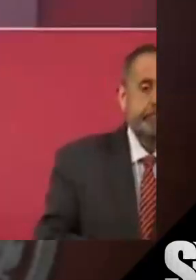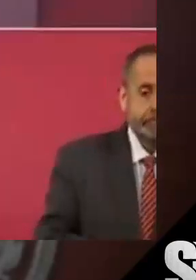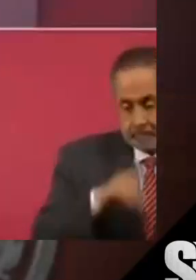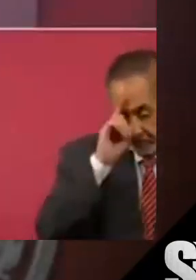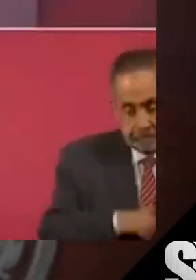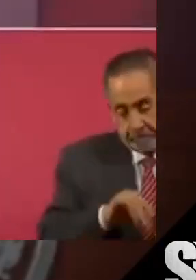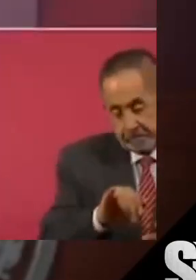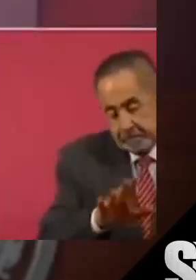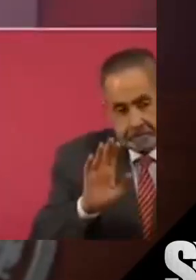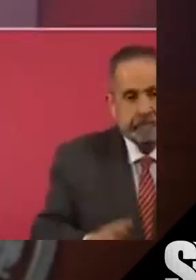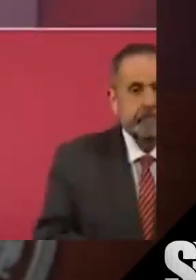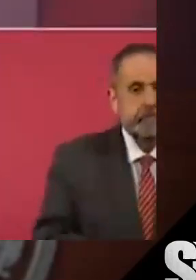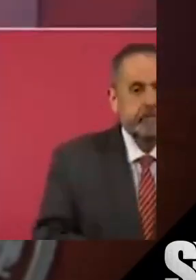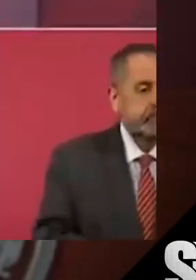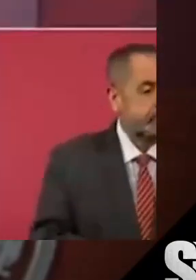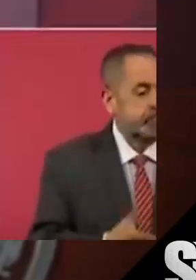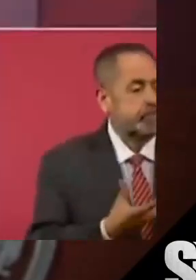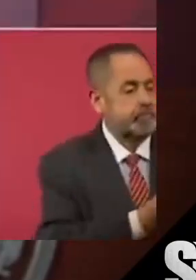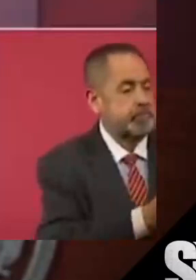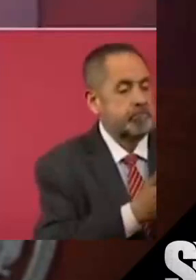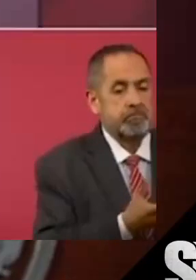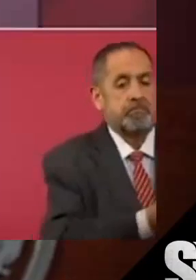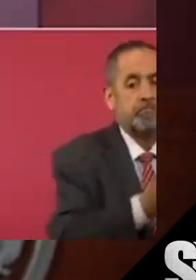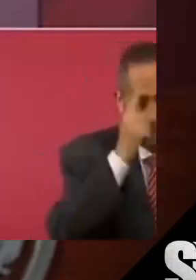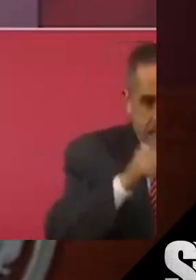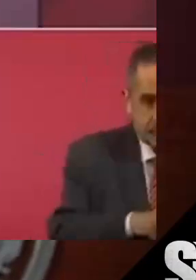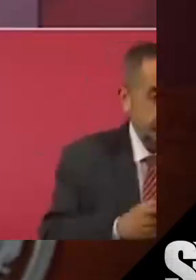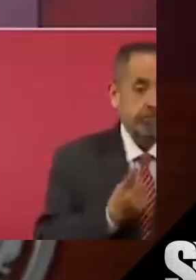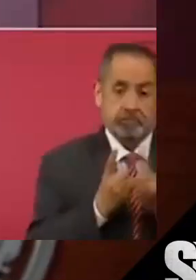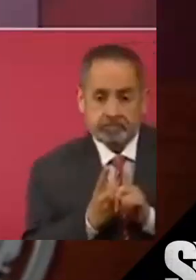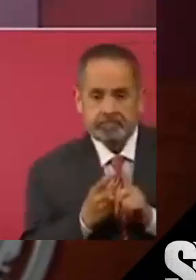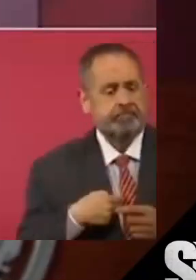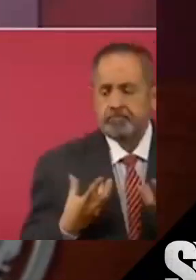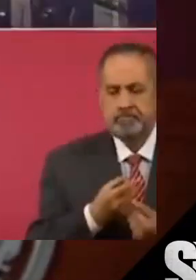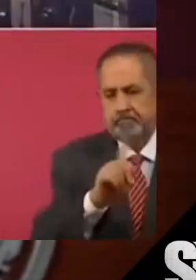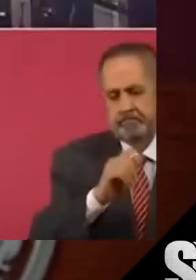Yo creo que está en ese bloque. Con nosotros no.